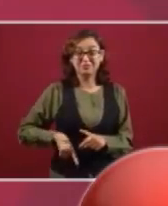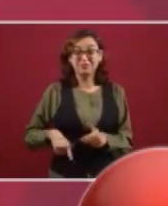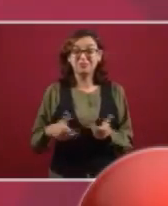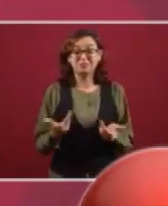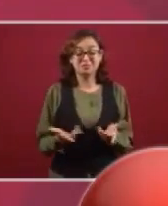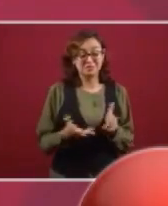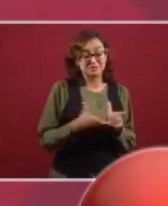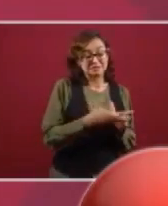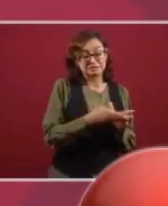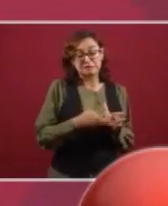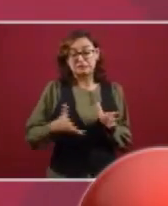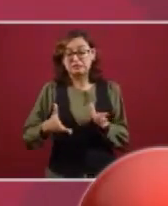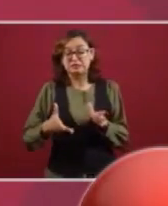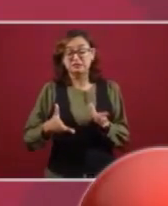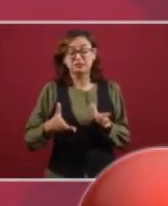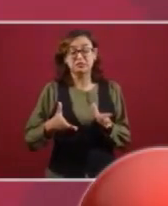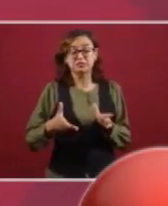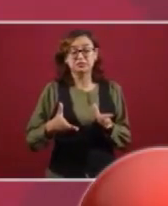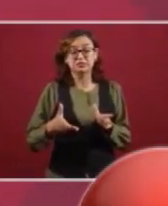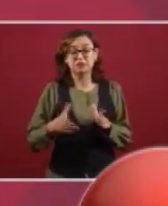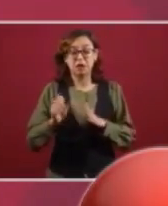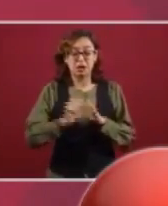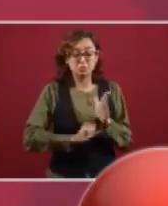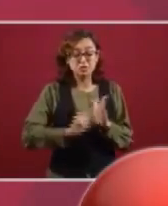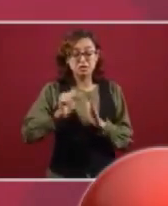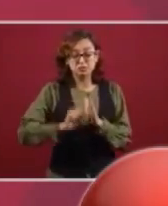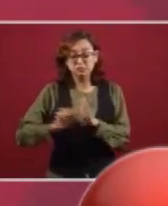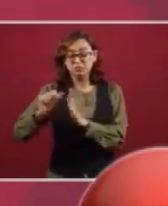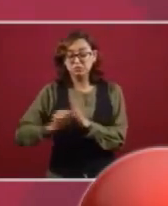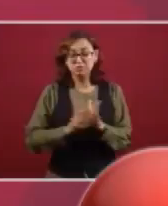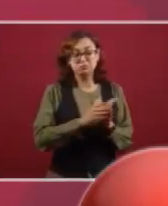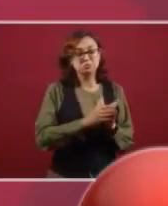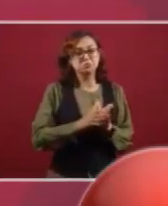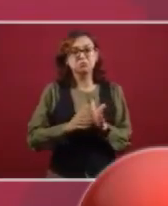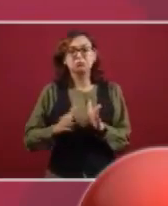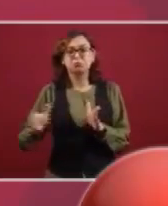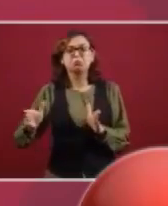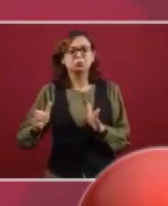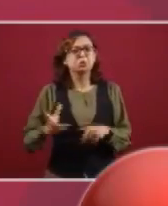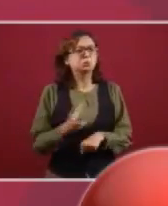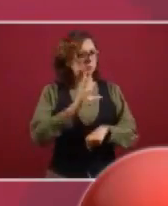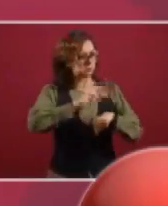pasaron unos meses y se seguían dando